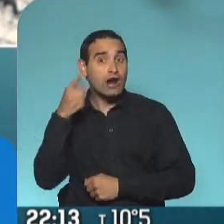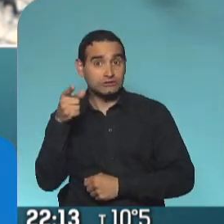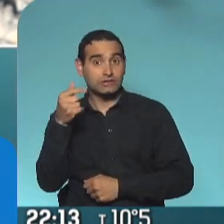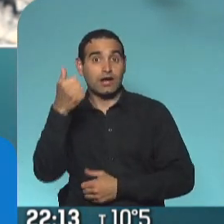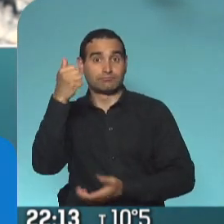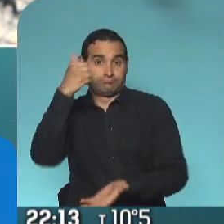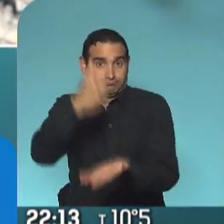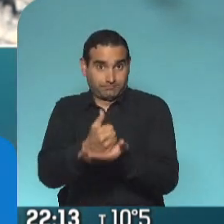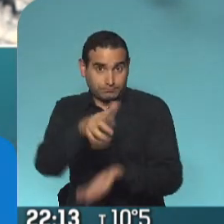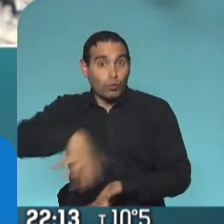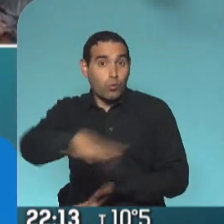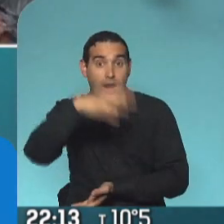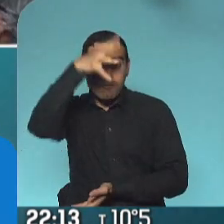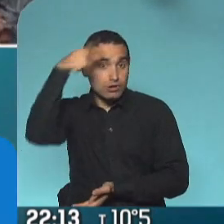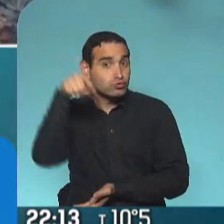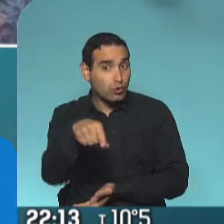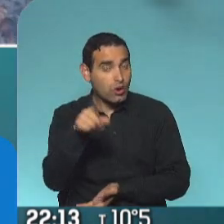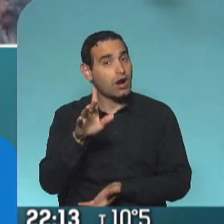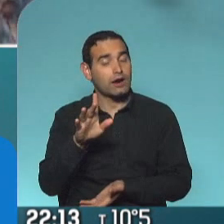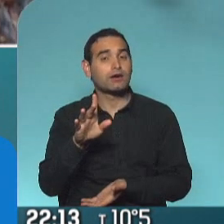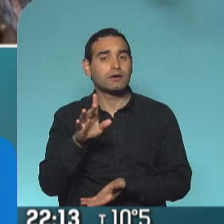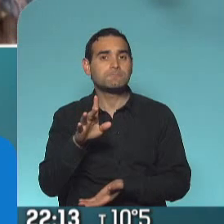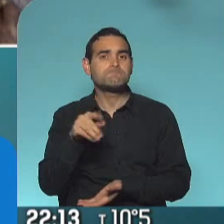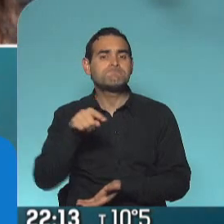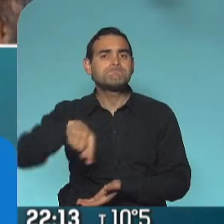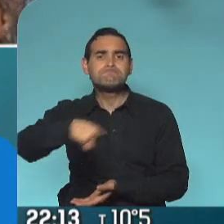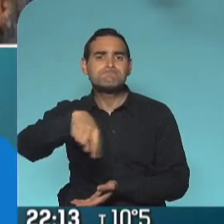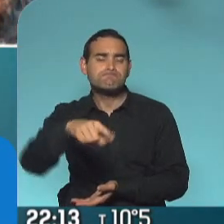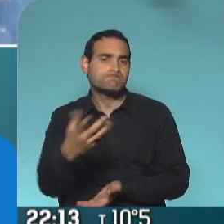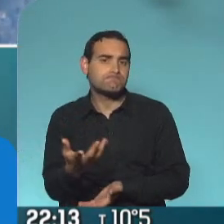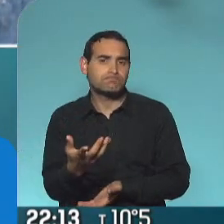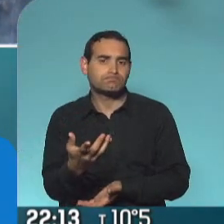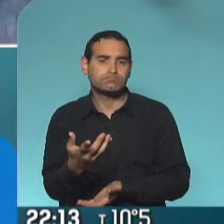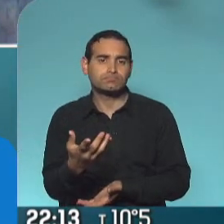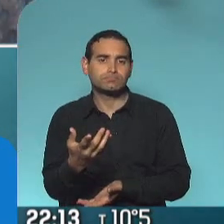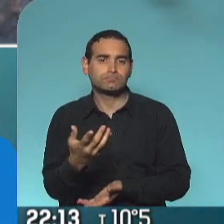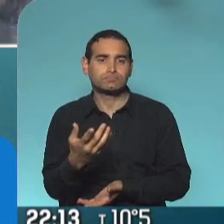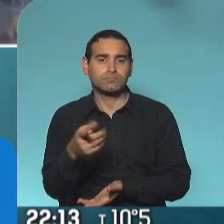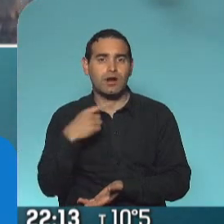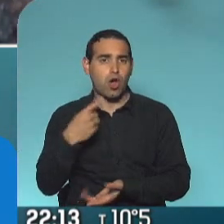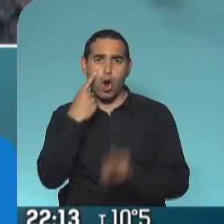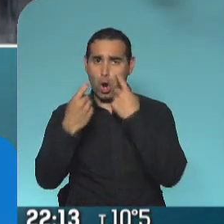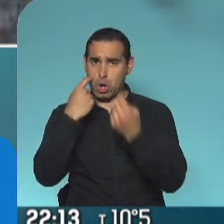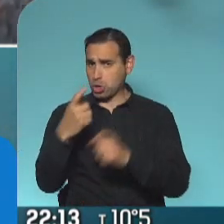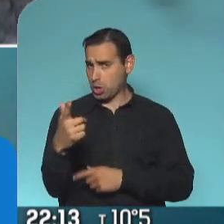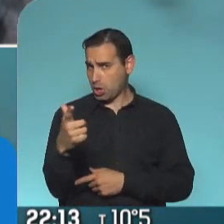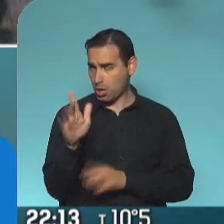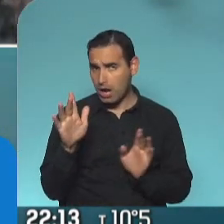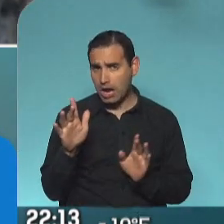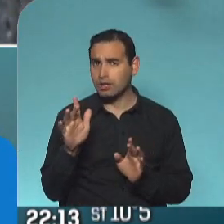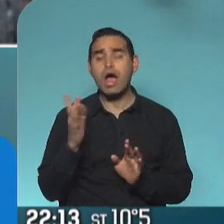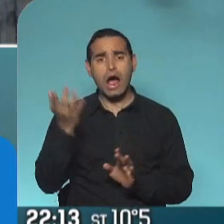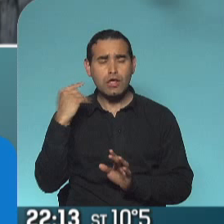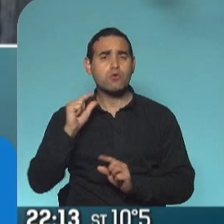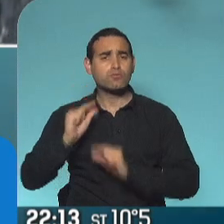en el Amazonas, o tema aparte, digamos, que no sufrieron las restricciones que de a poco les había